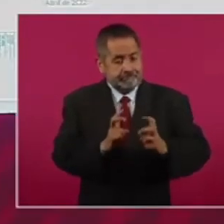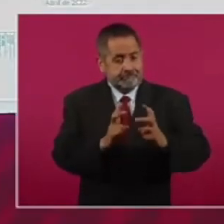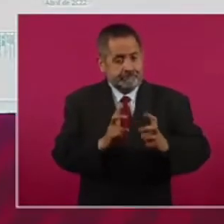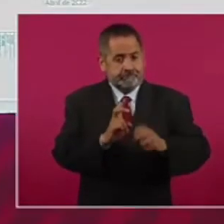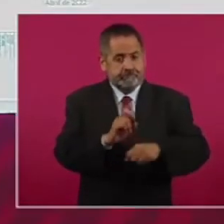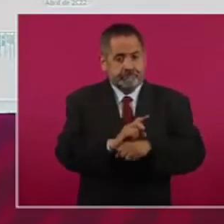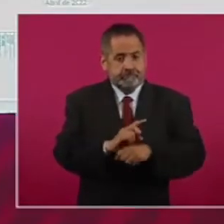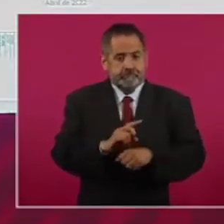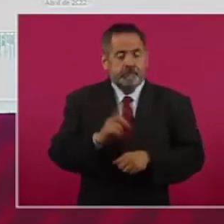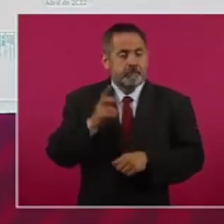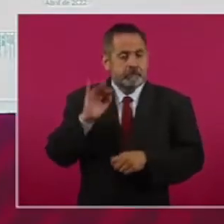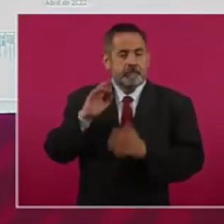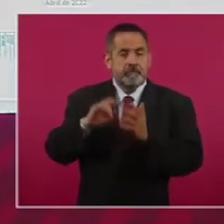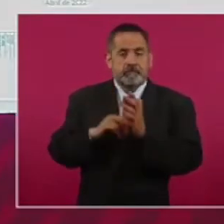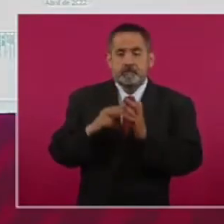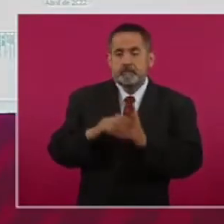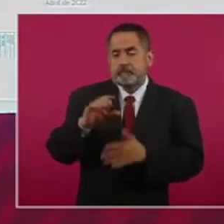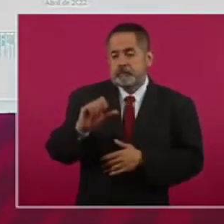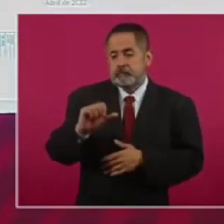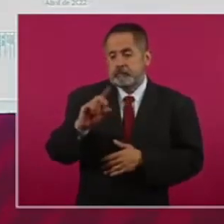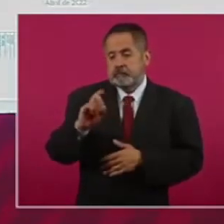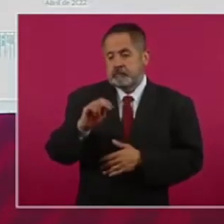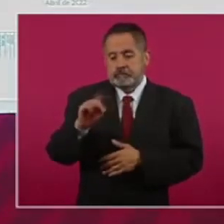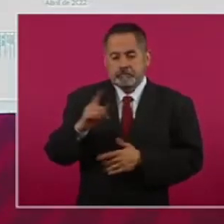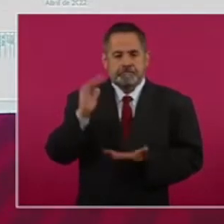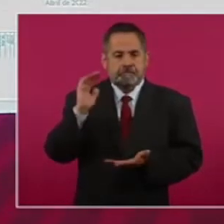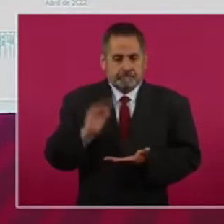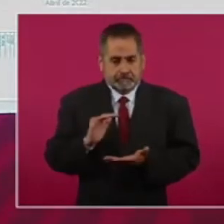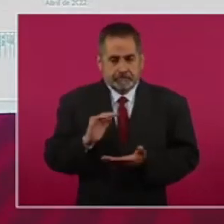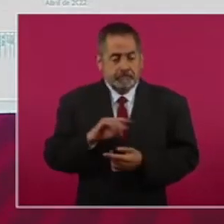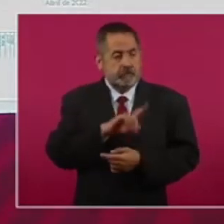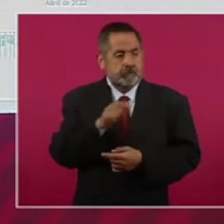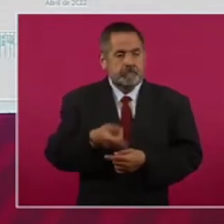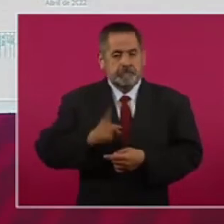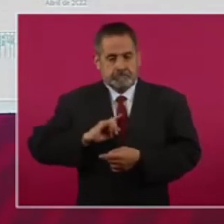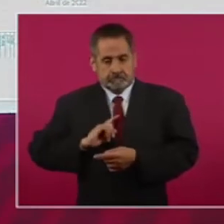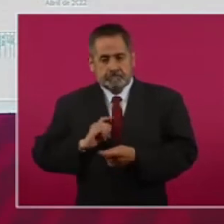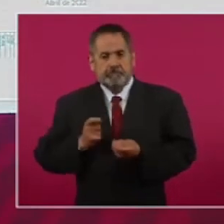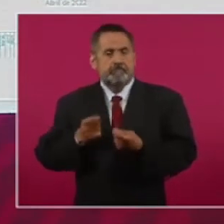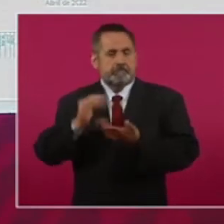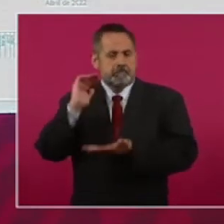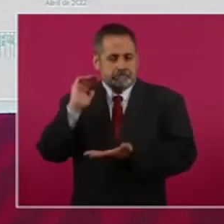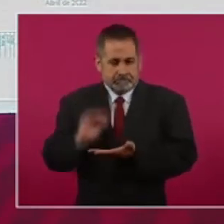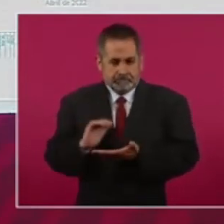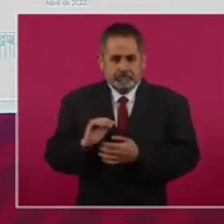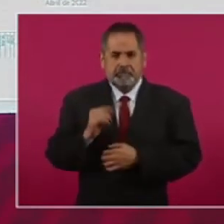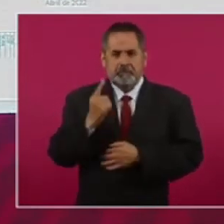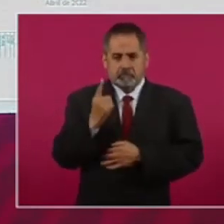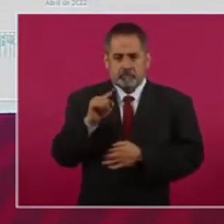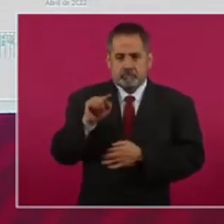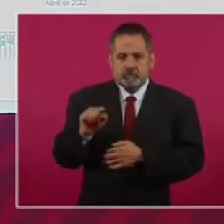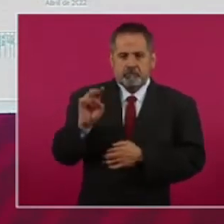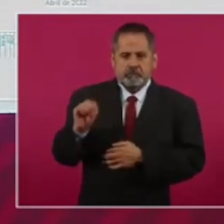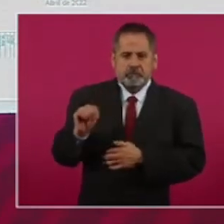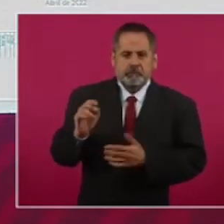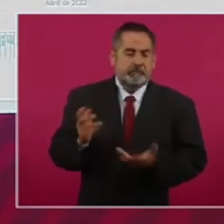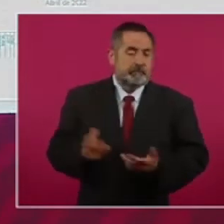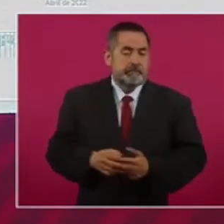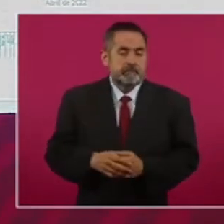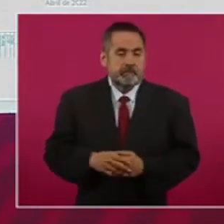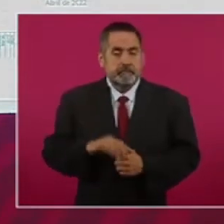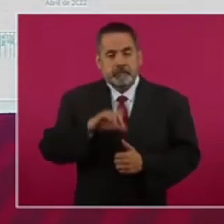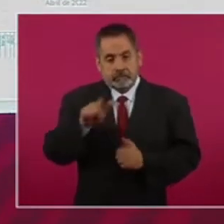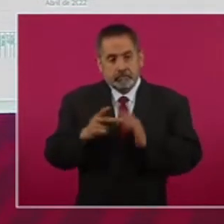El ingeniero Cárdenas le bajó y yo lo bajé y lo dejé en 1.9. Y